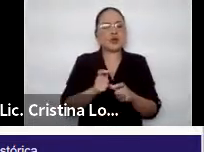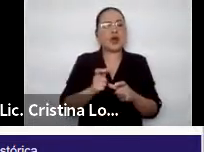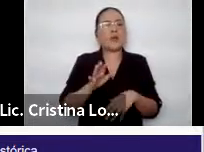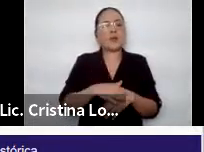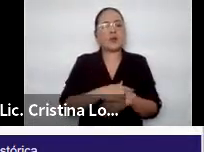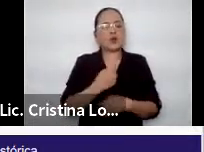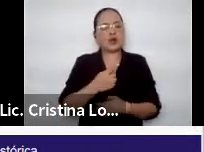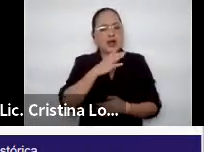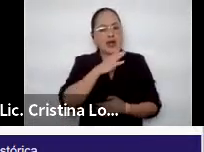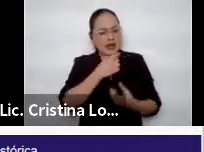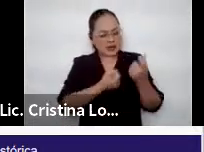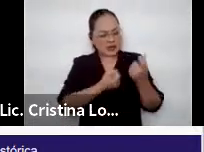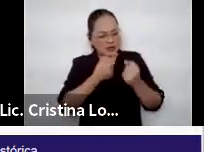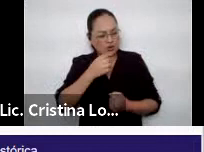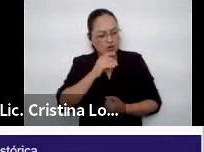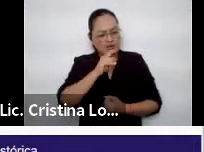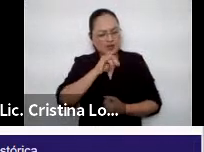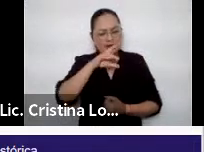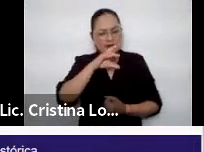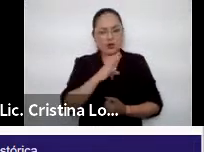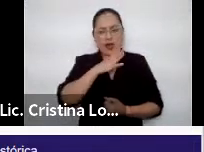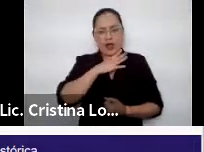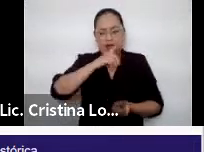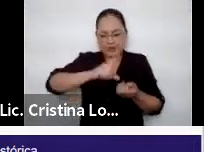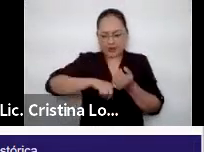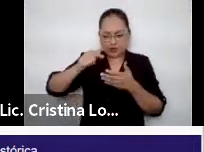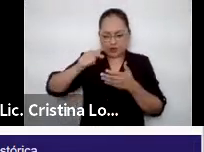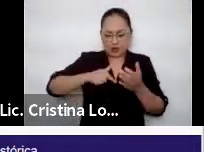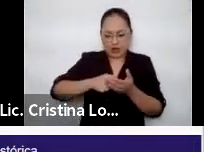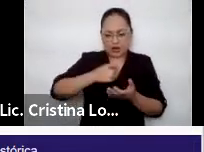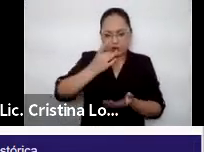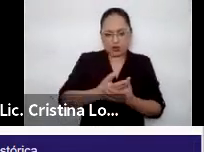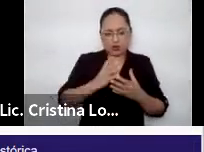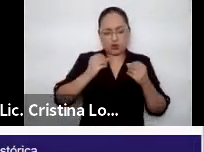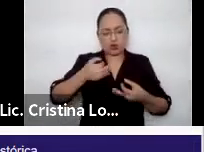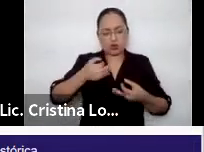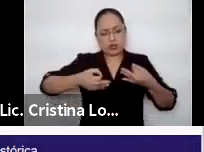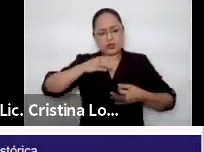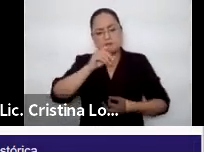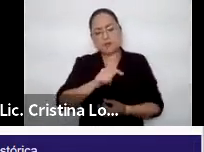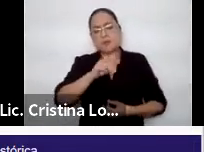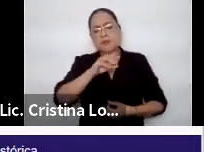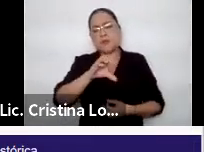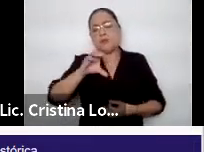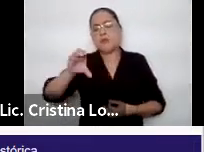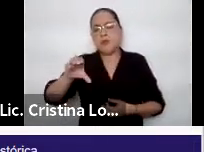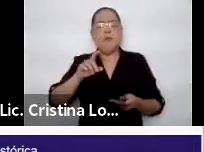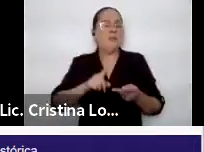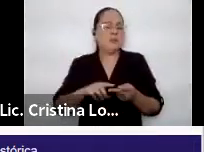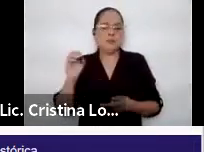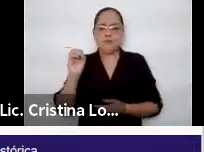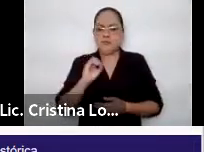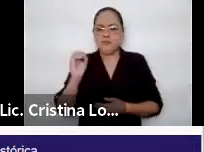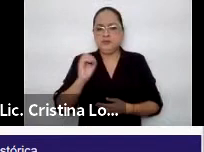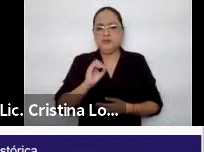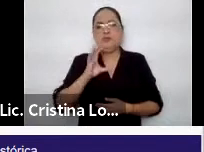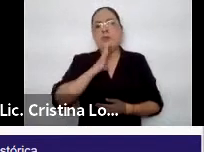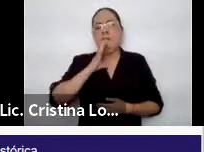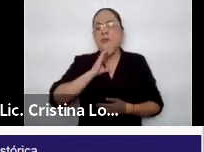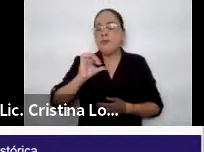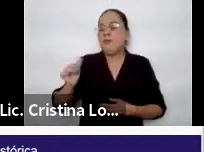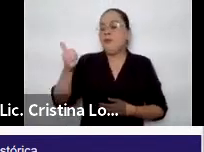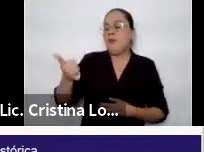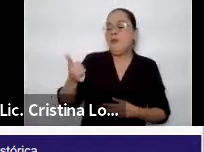fueran necesariamente de un circuito, es decir, de un tribunal colegiado o de un pleno de circuito, sino que fuera un